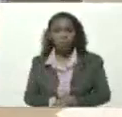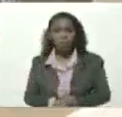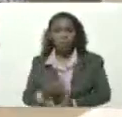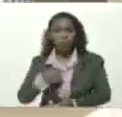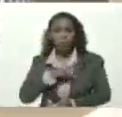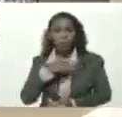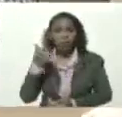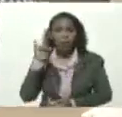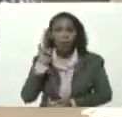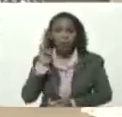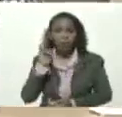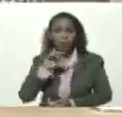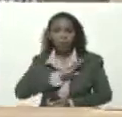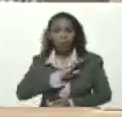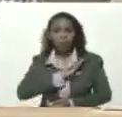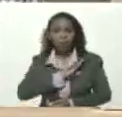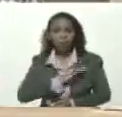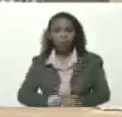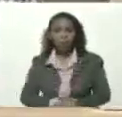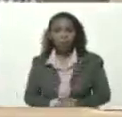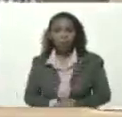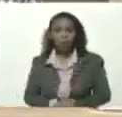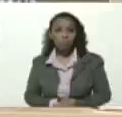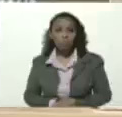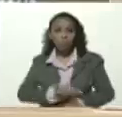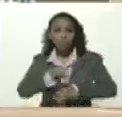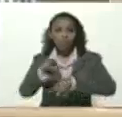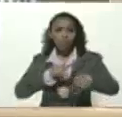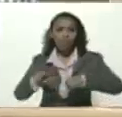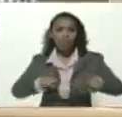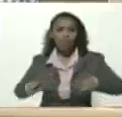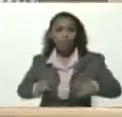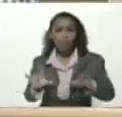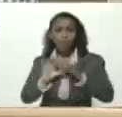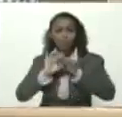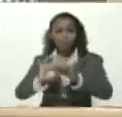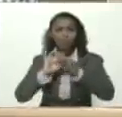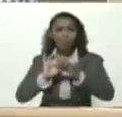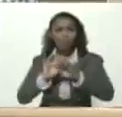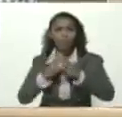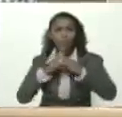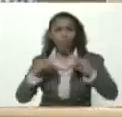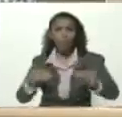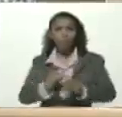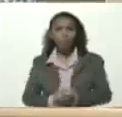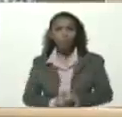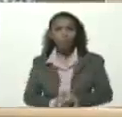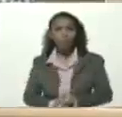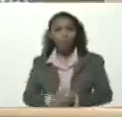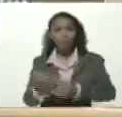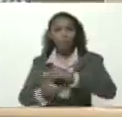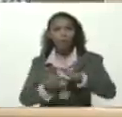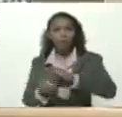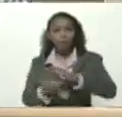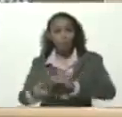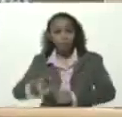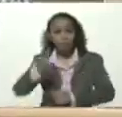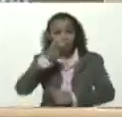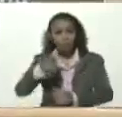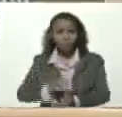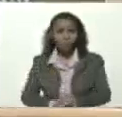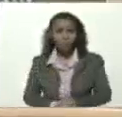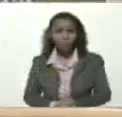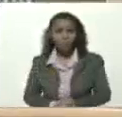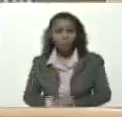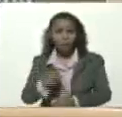Nosotros tenemos una coordinación estrecha, como yo lo dije, con todas las instancias de seguridad